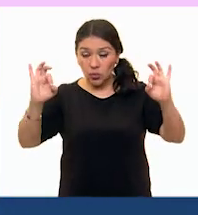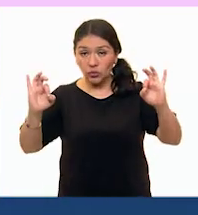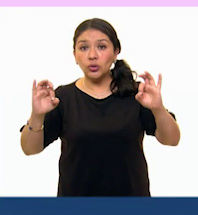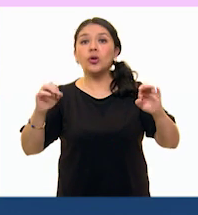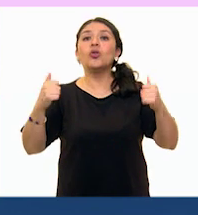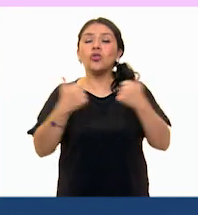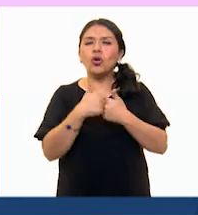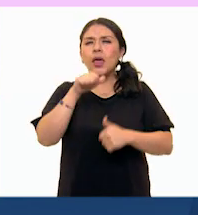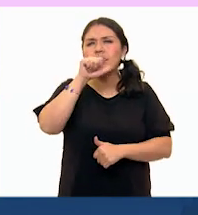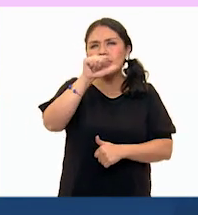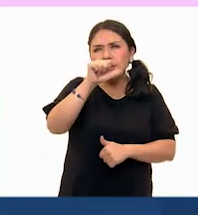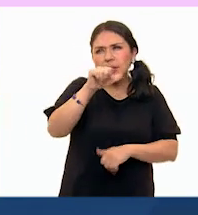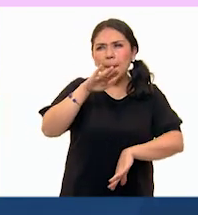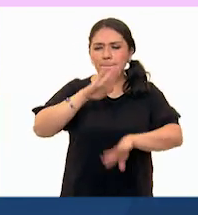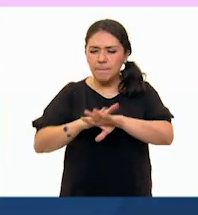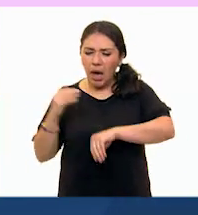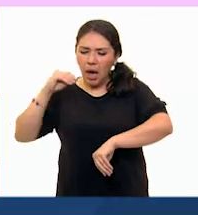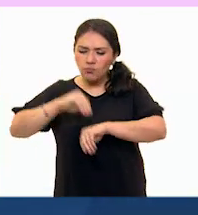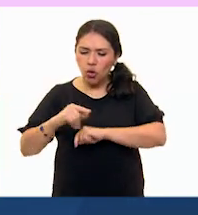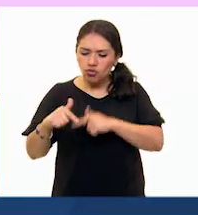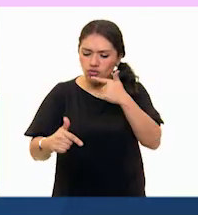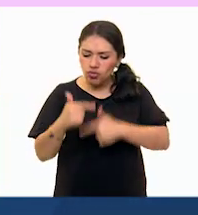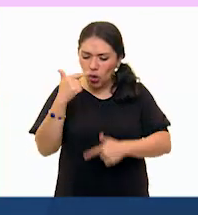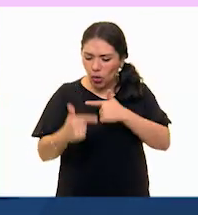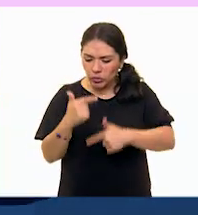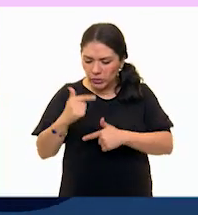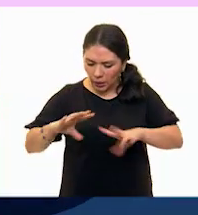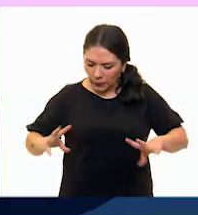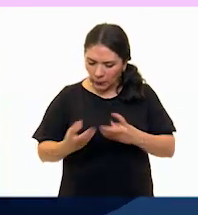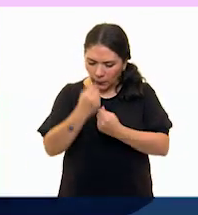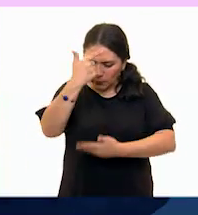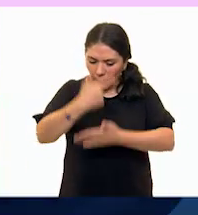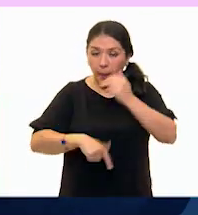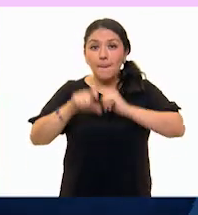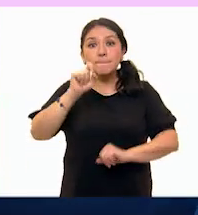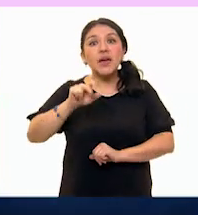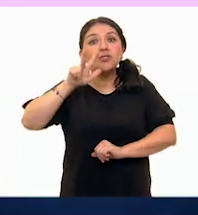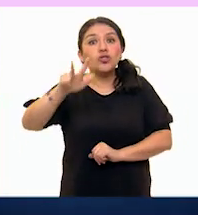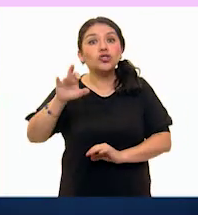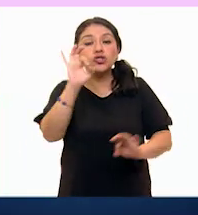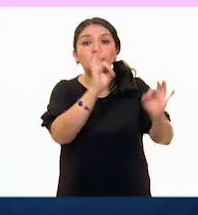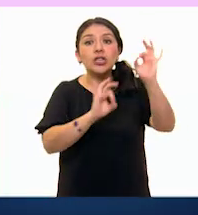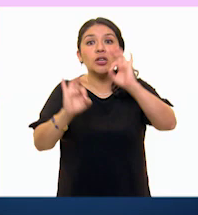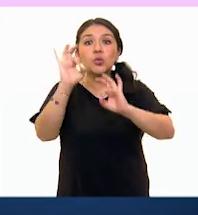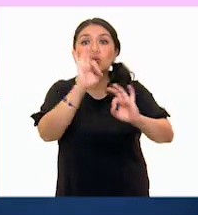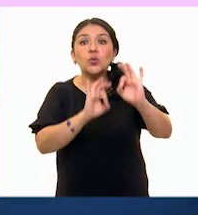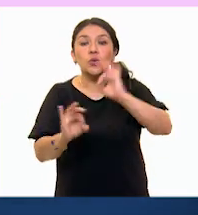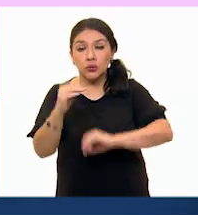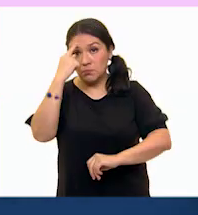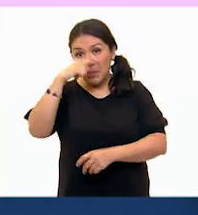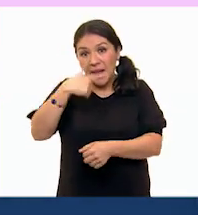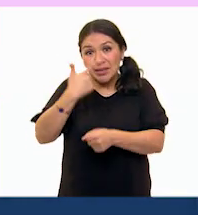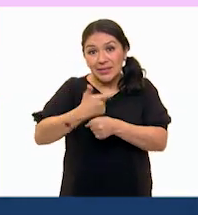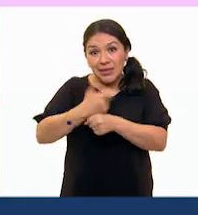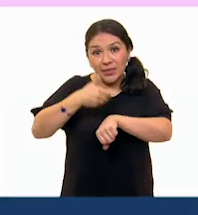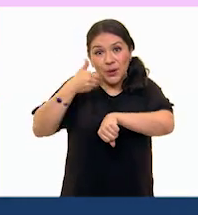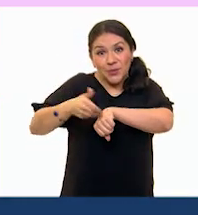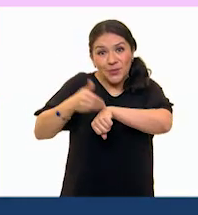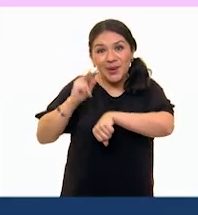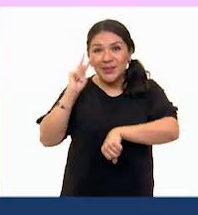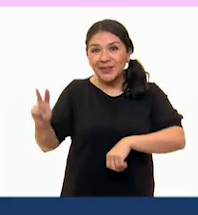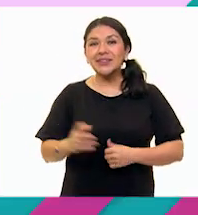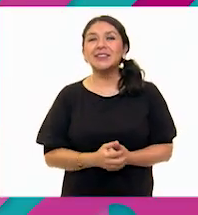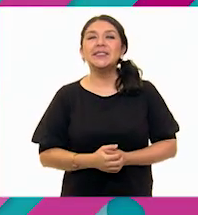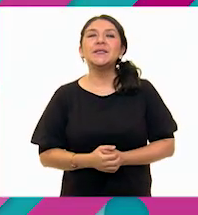16 más 12 nos da un total de 28 círculos en la figura 7.